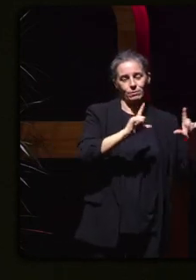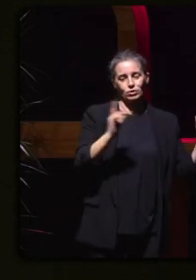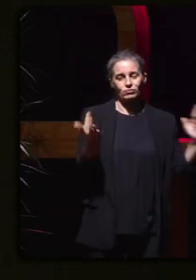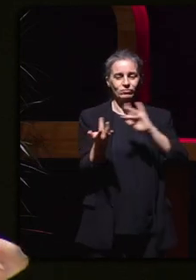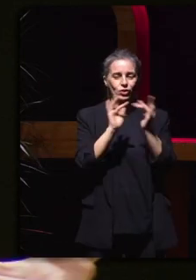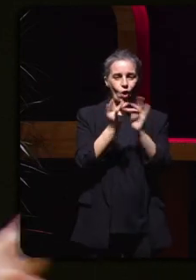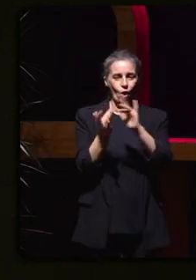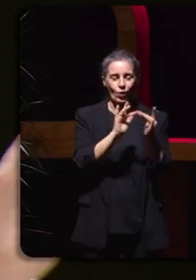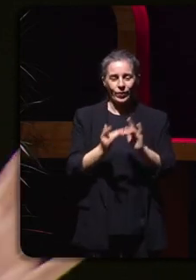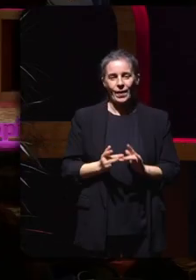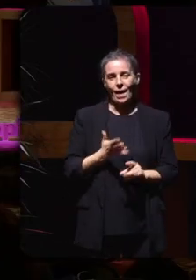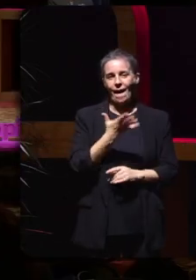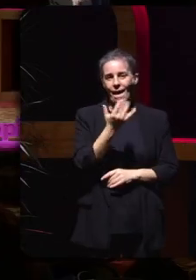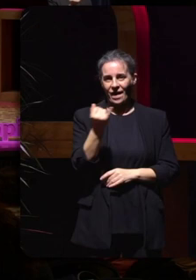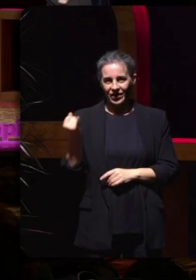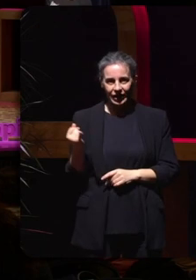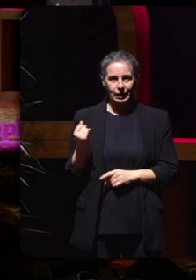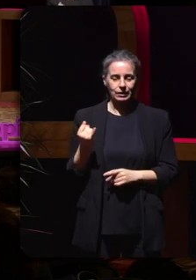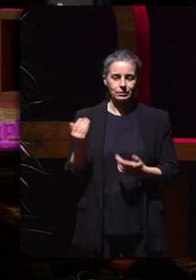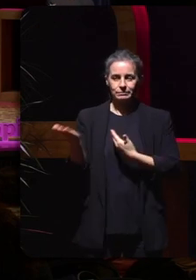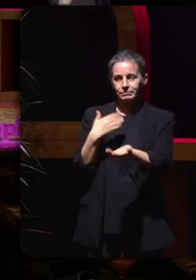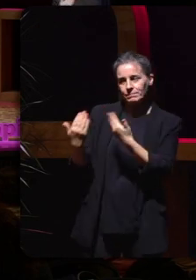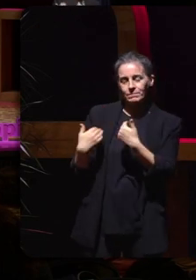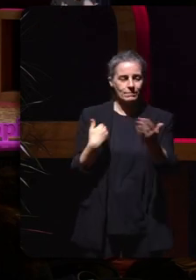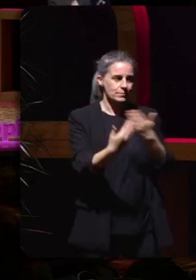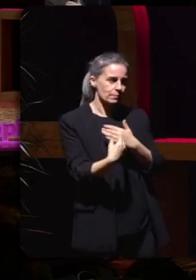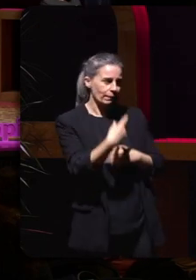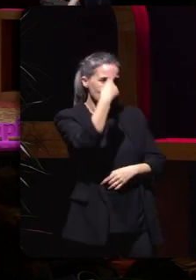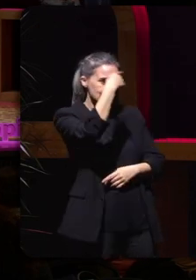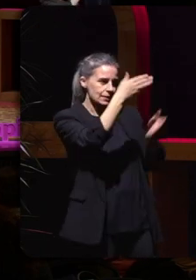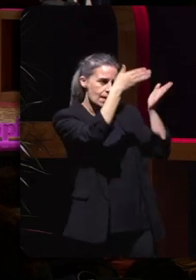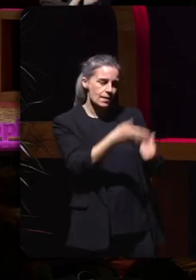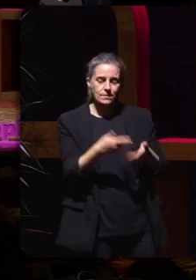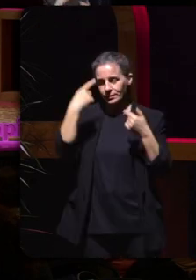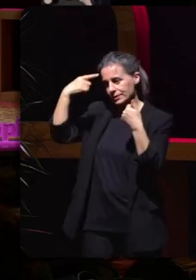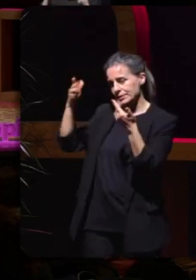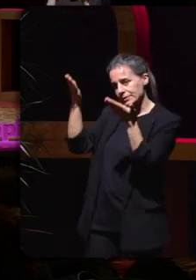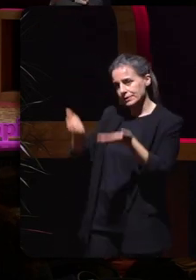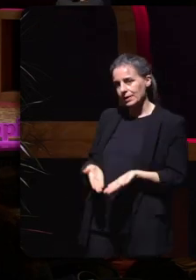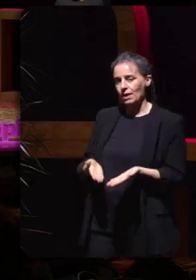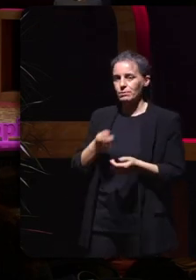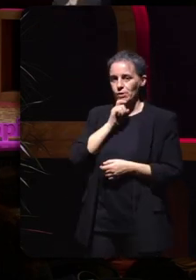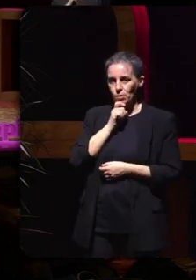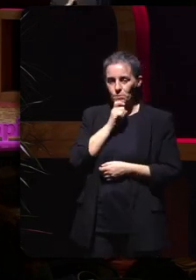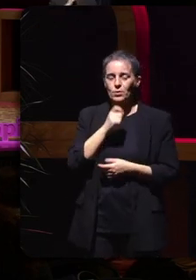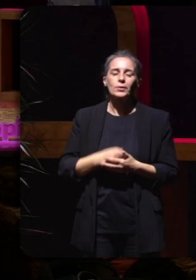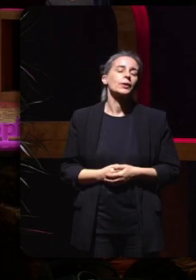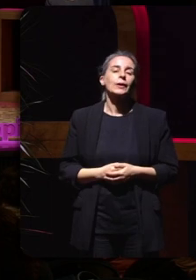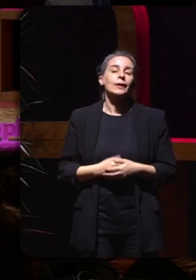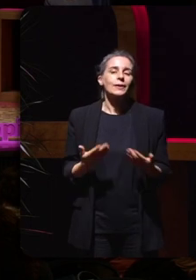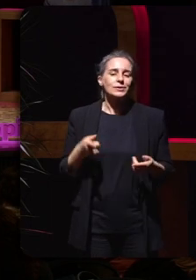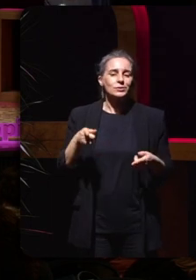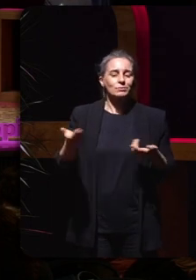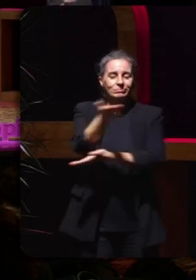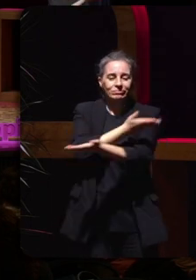vez existe un mayor conocimiento entre entre ambos mundos Y creo que eso ayuda mucho a